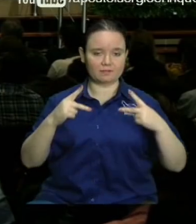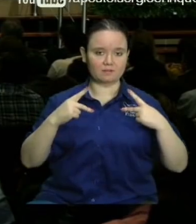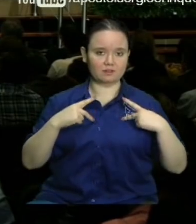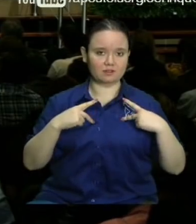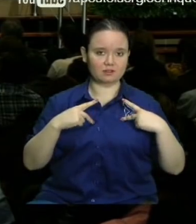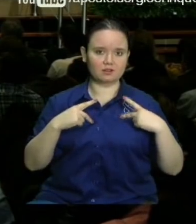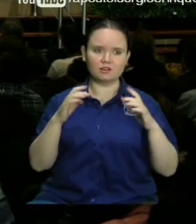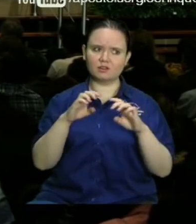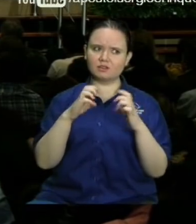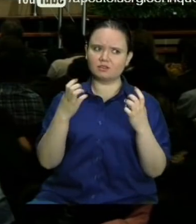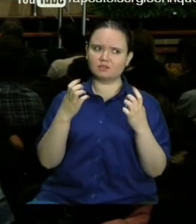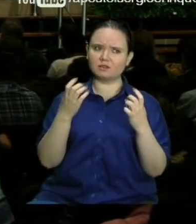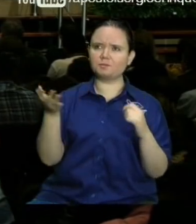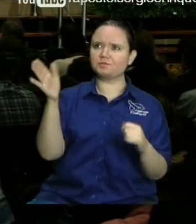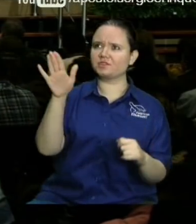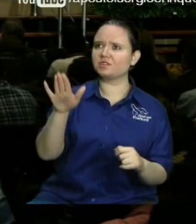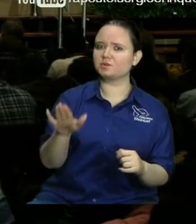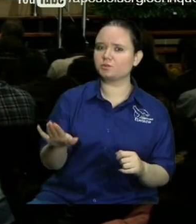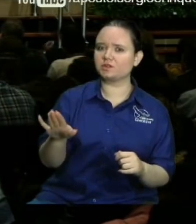más fuertes 80.